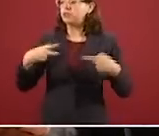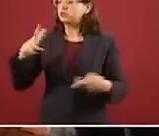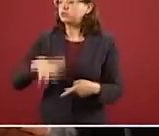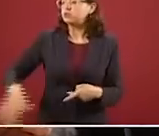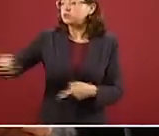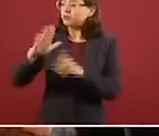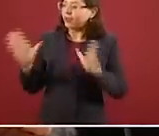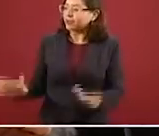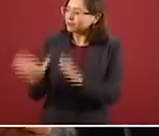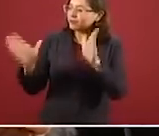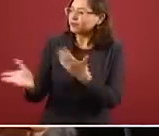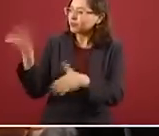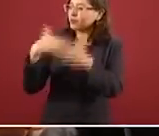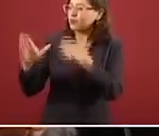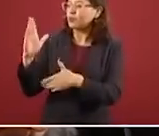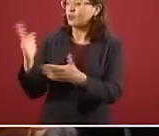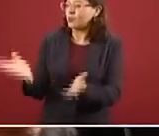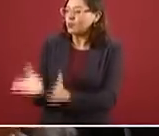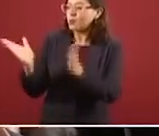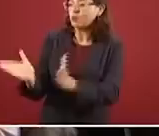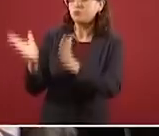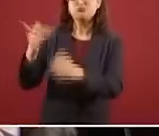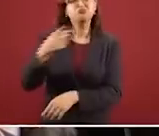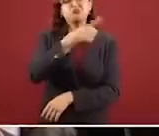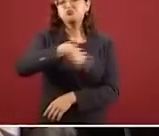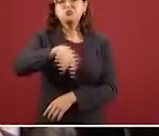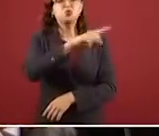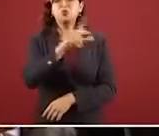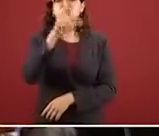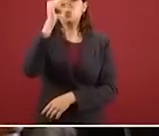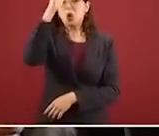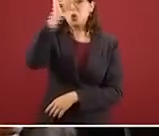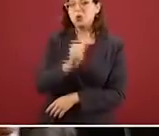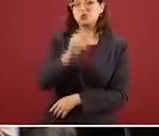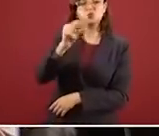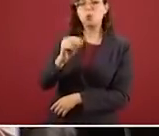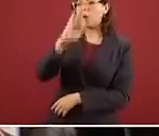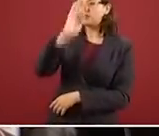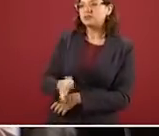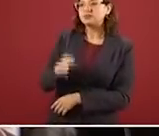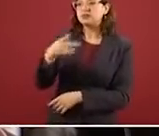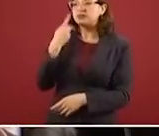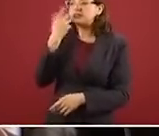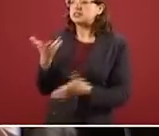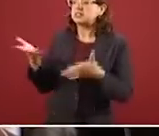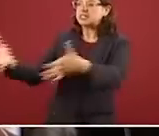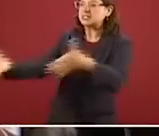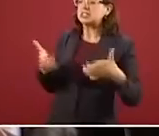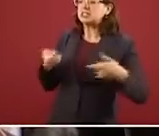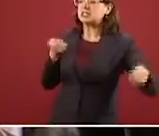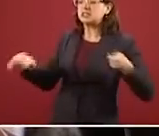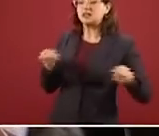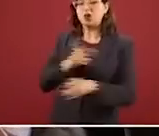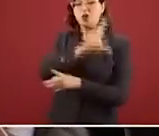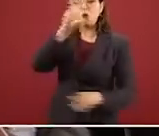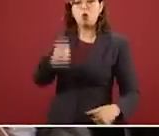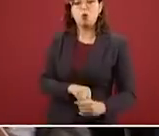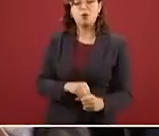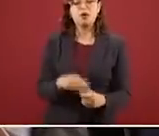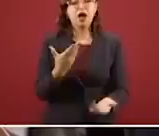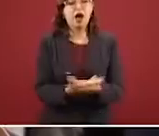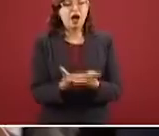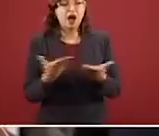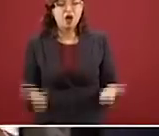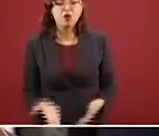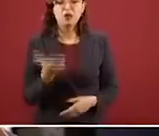pobreza y quieren tener el poder total sobre sus recursos naturales. Presidente, uno de los pilares fundamentales de su Plan Nacional